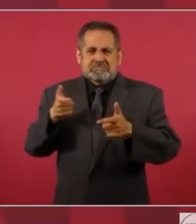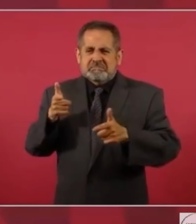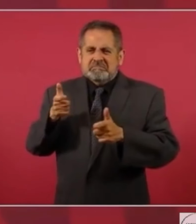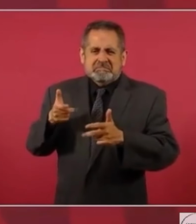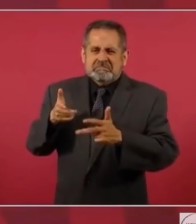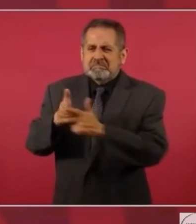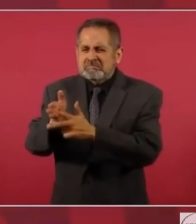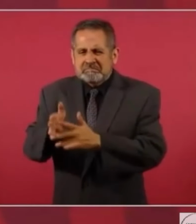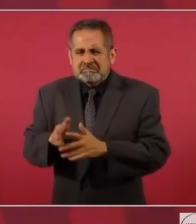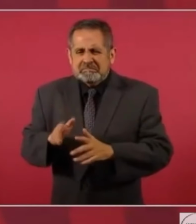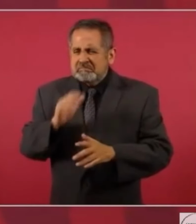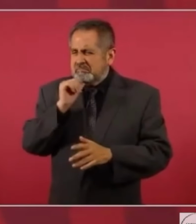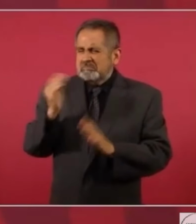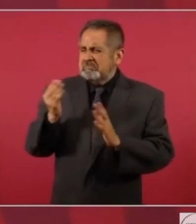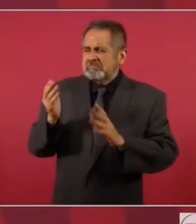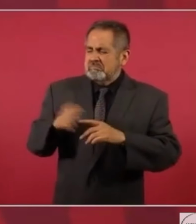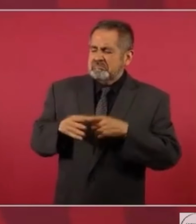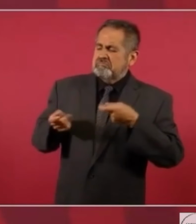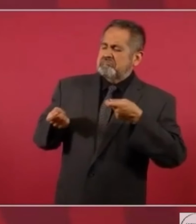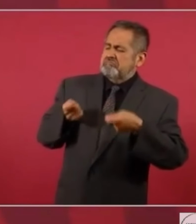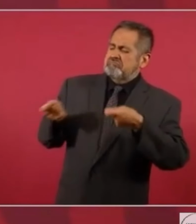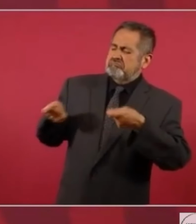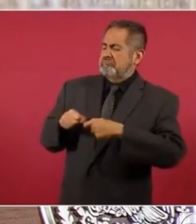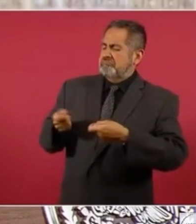al país para dominarnos.